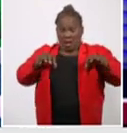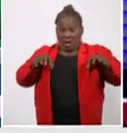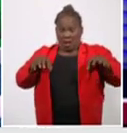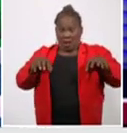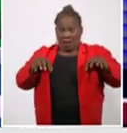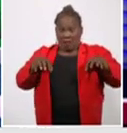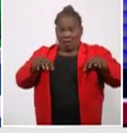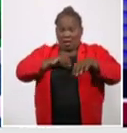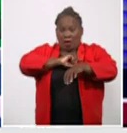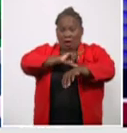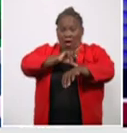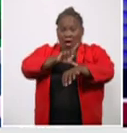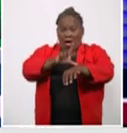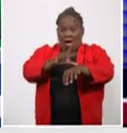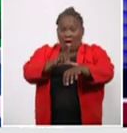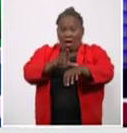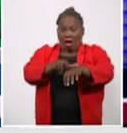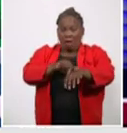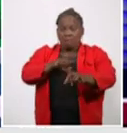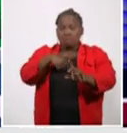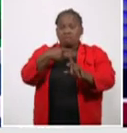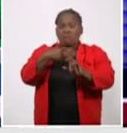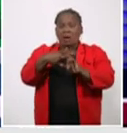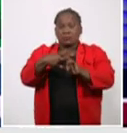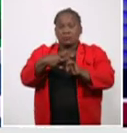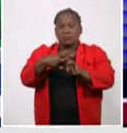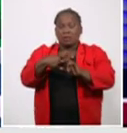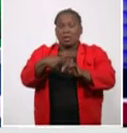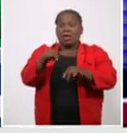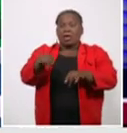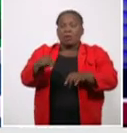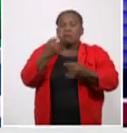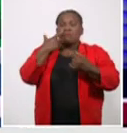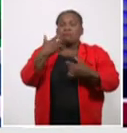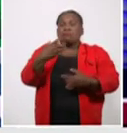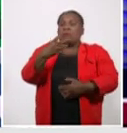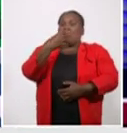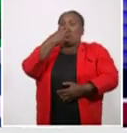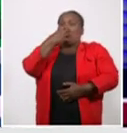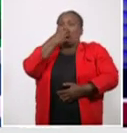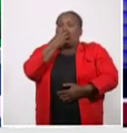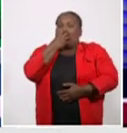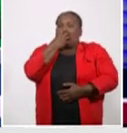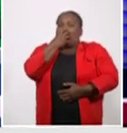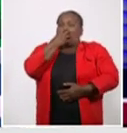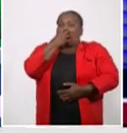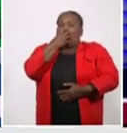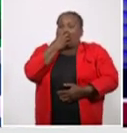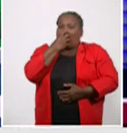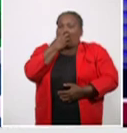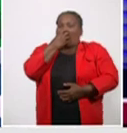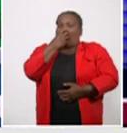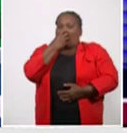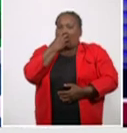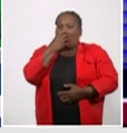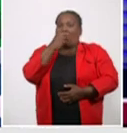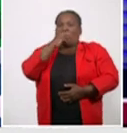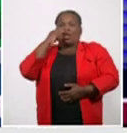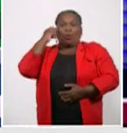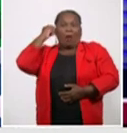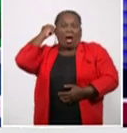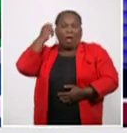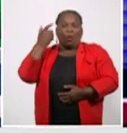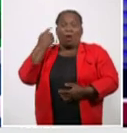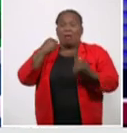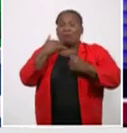largos. Si a esto tú le sumas que a lo mejor fue necesario que te intubaran, o sea, si era un grupo de maniobras invasivas,